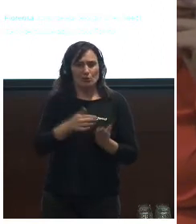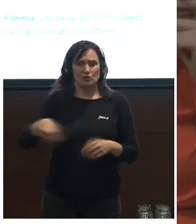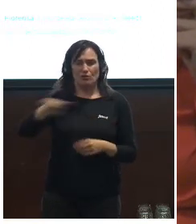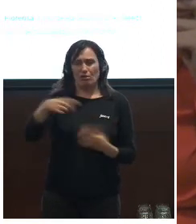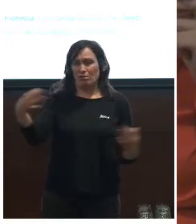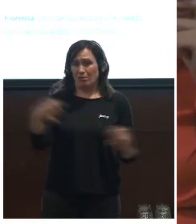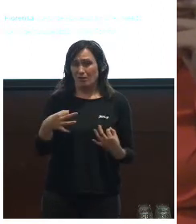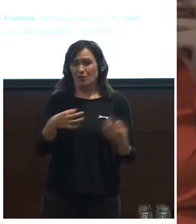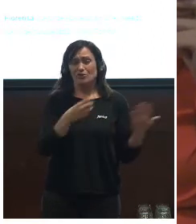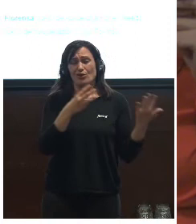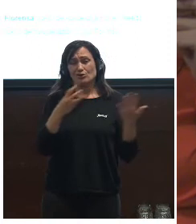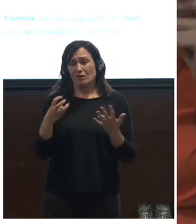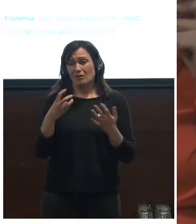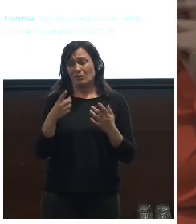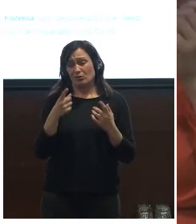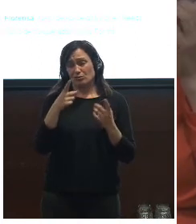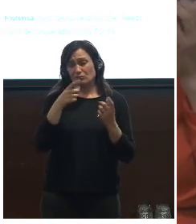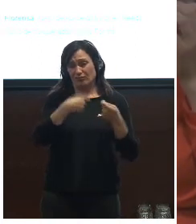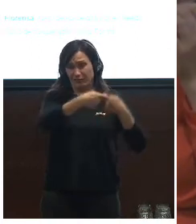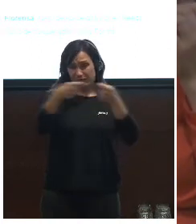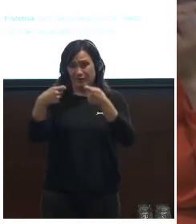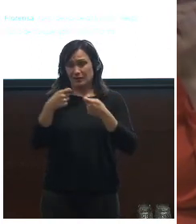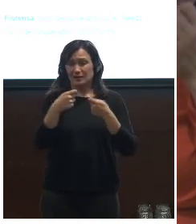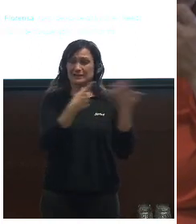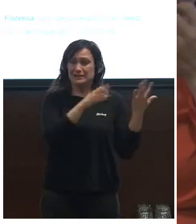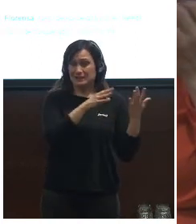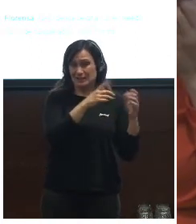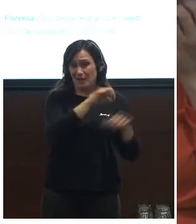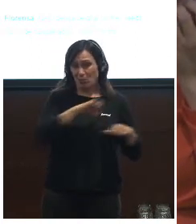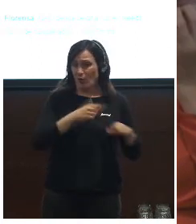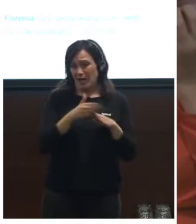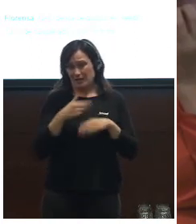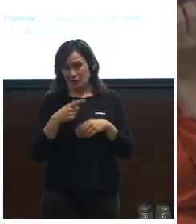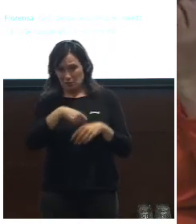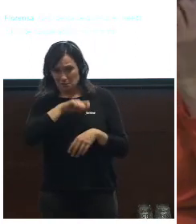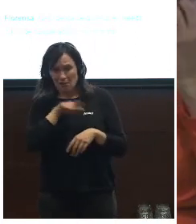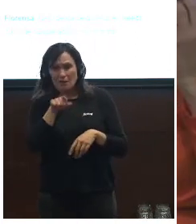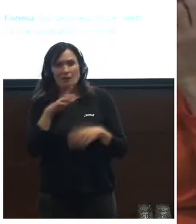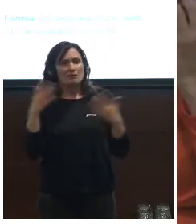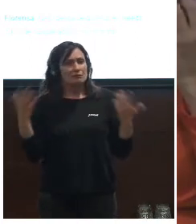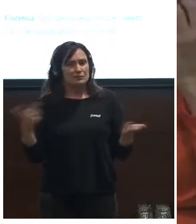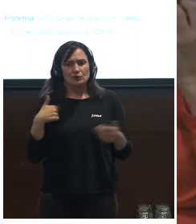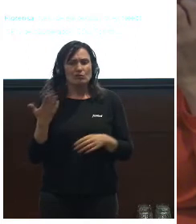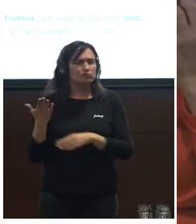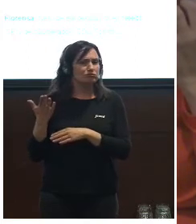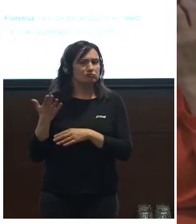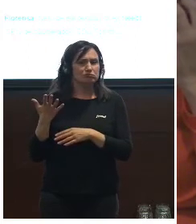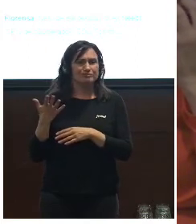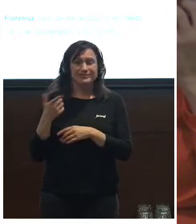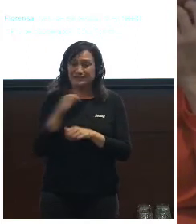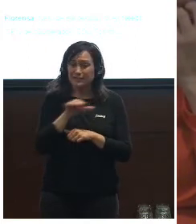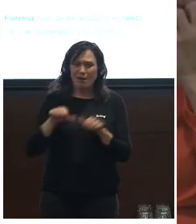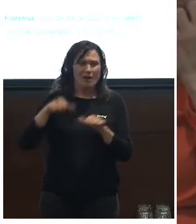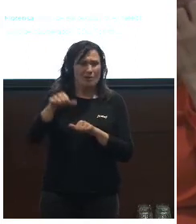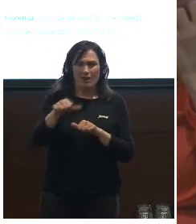venta, 740 en España y 60 en Portugal, BD Travel Brand. Me ofrezco a ayudar a Tatiana a partir de la semana que